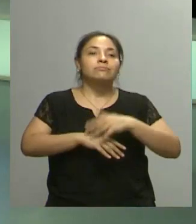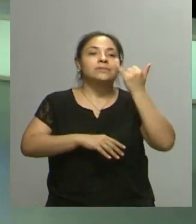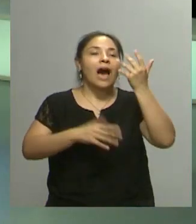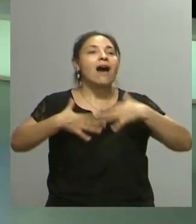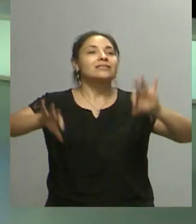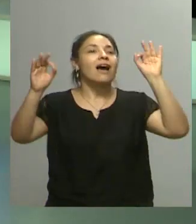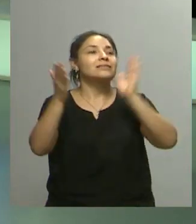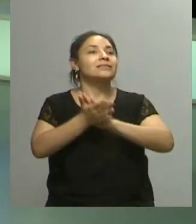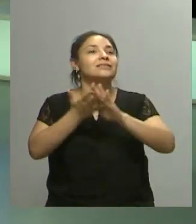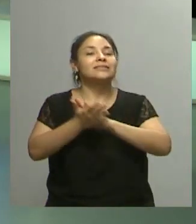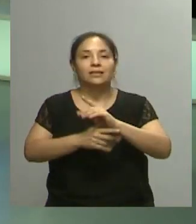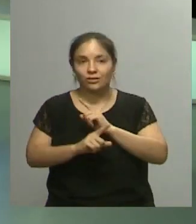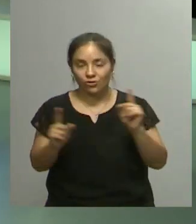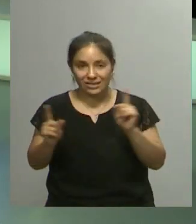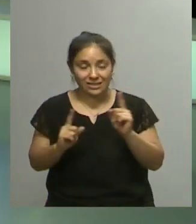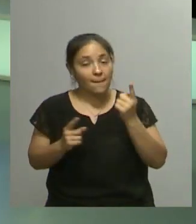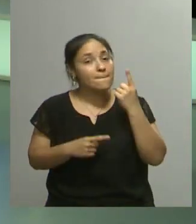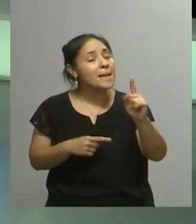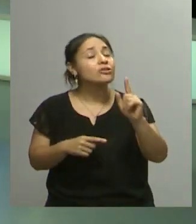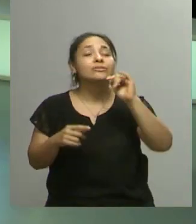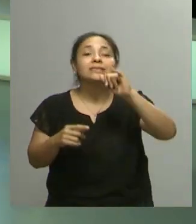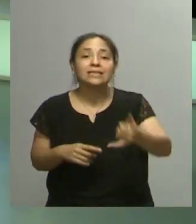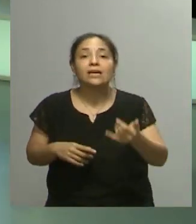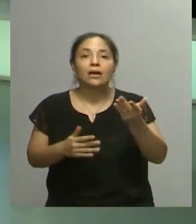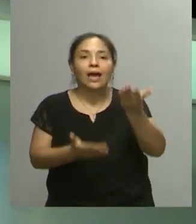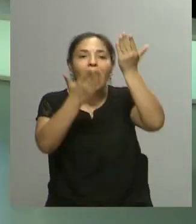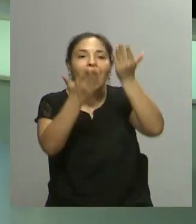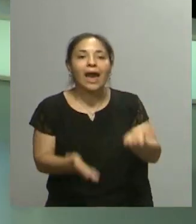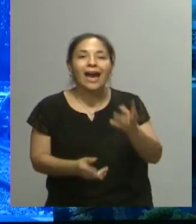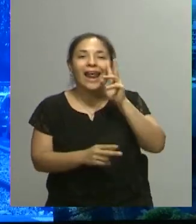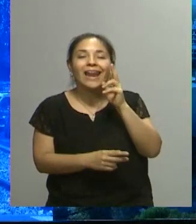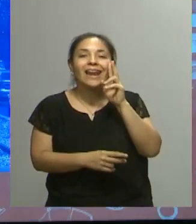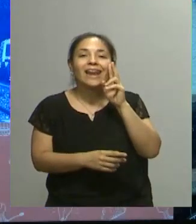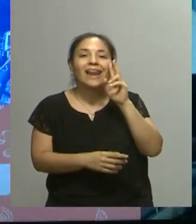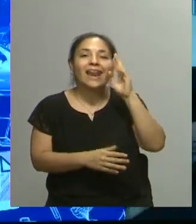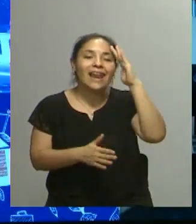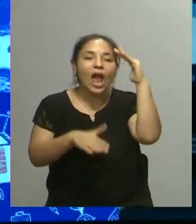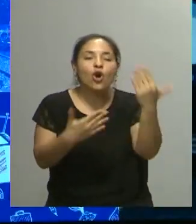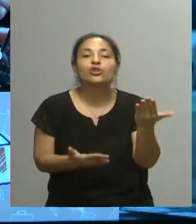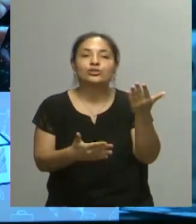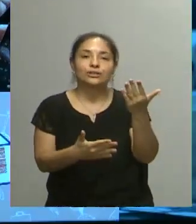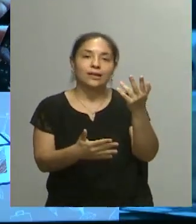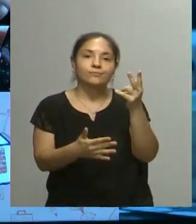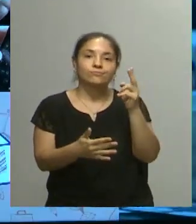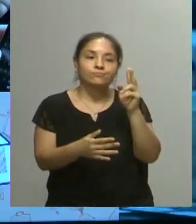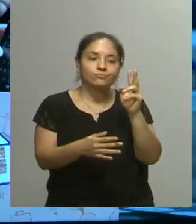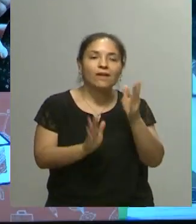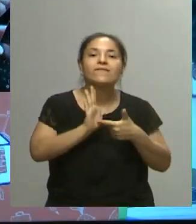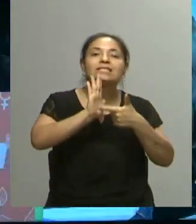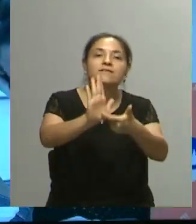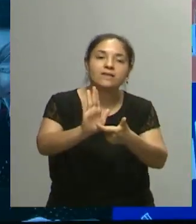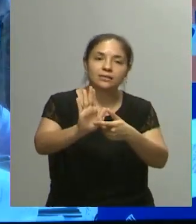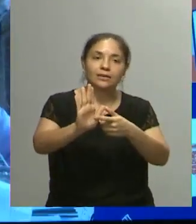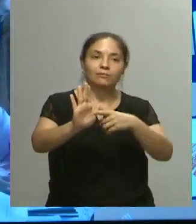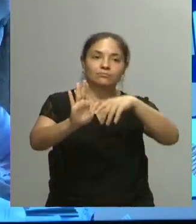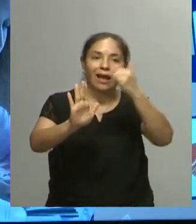salden las diferencias, pero sí significa que estamos teniendo en cuenta algo que antes no lo teníamos. Y a mí me parece que si siguen estas